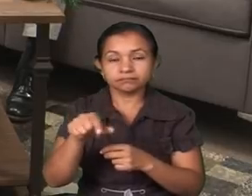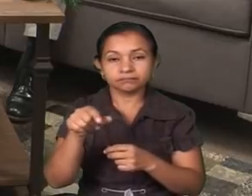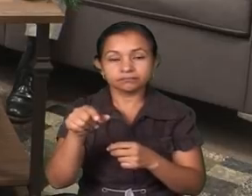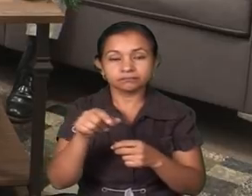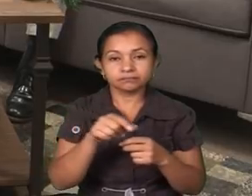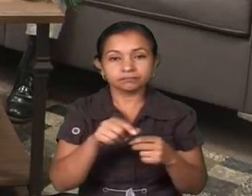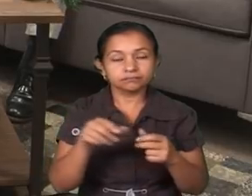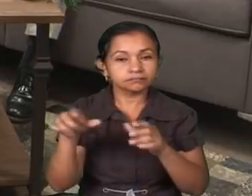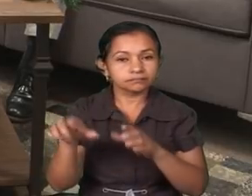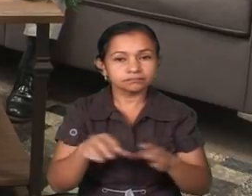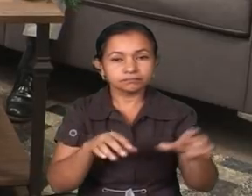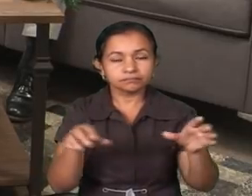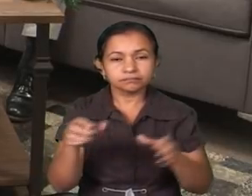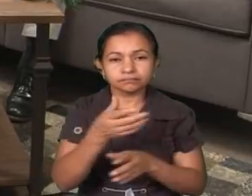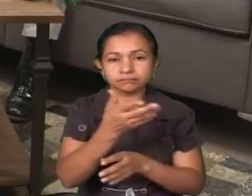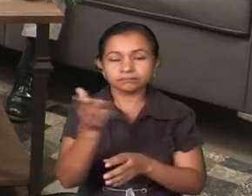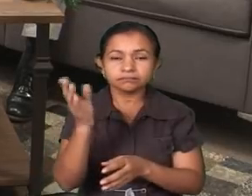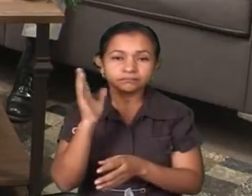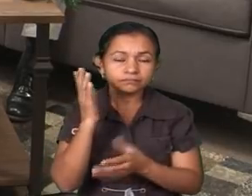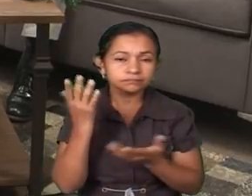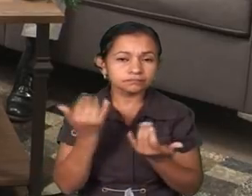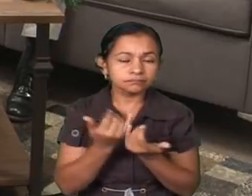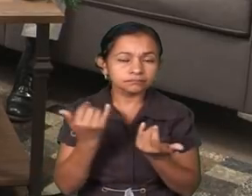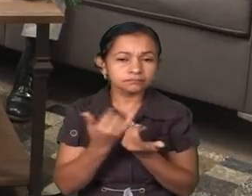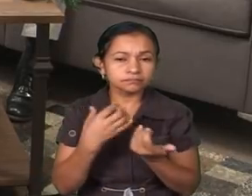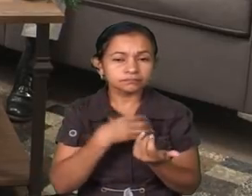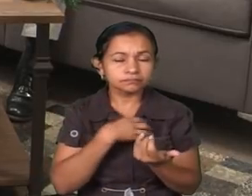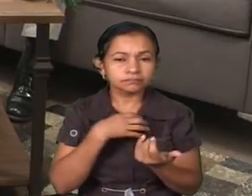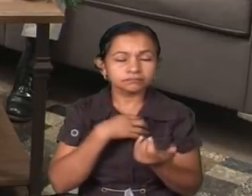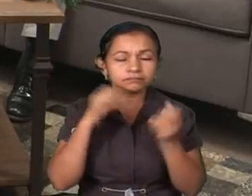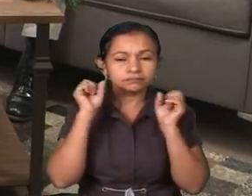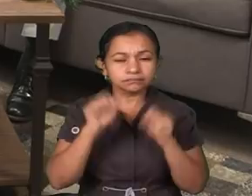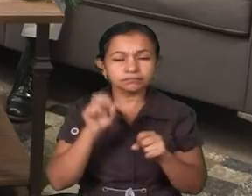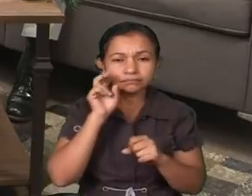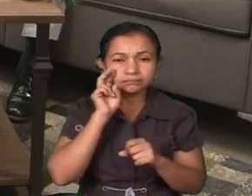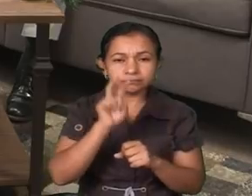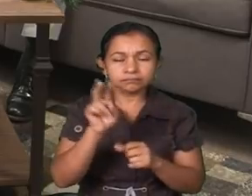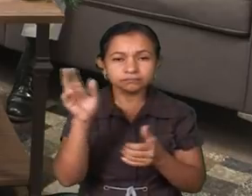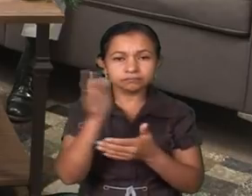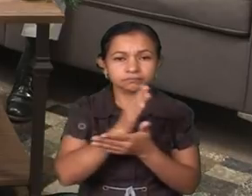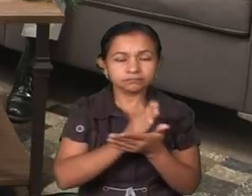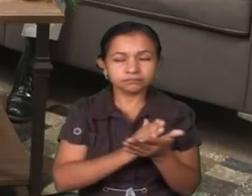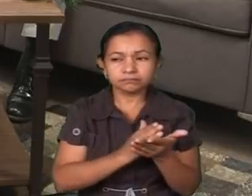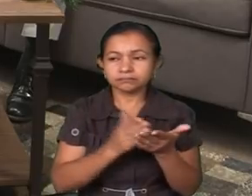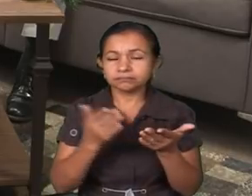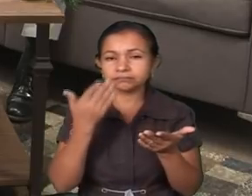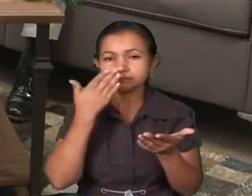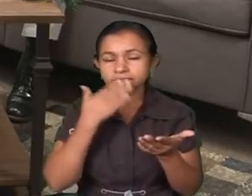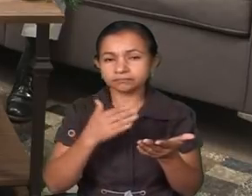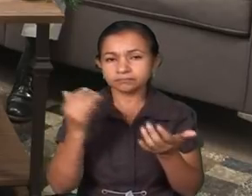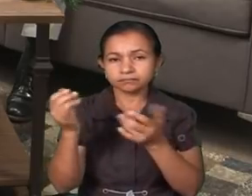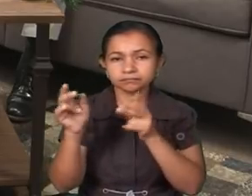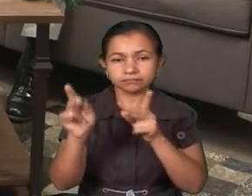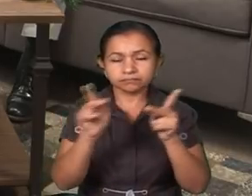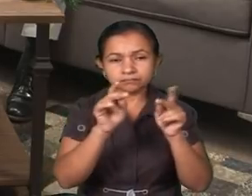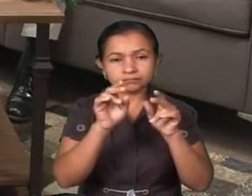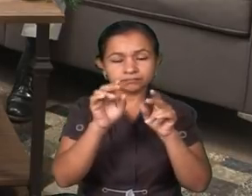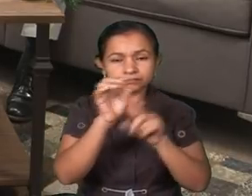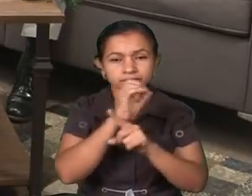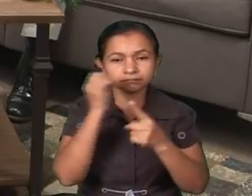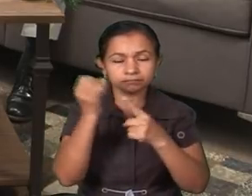dinámica, usted, y a partir de su expertise como guerrillero, ¿pudo ver alguna vez una acción tan cínica de parte de los organismos